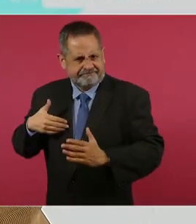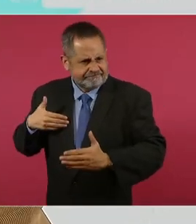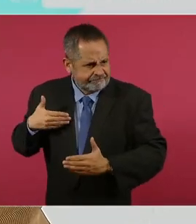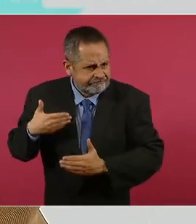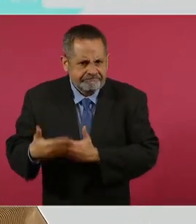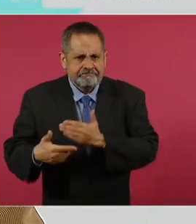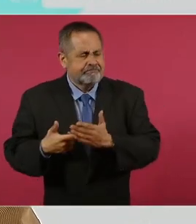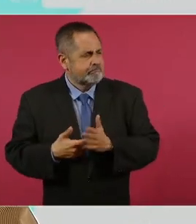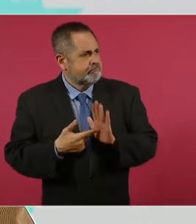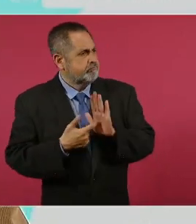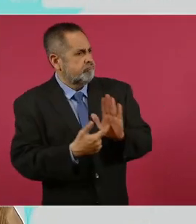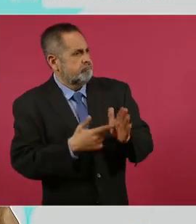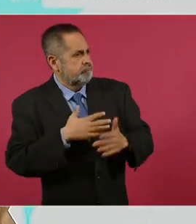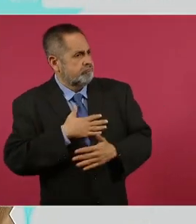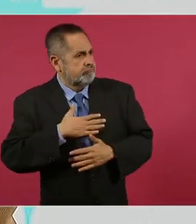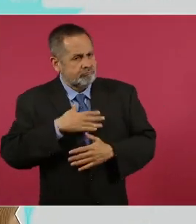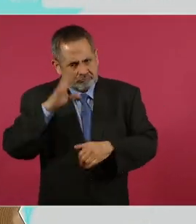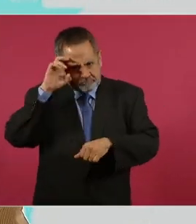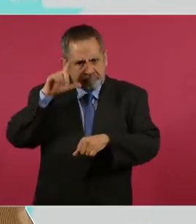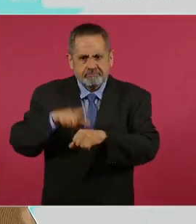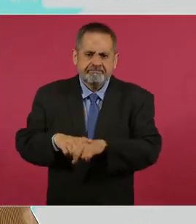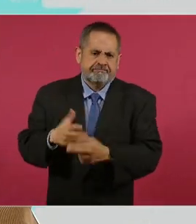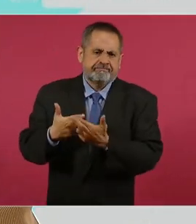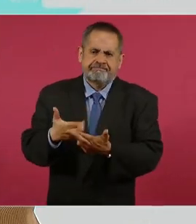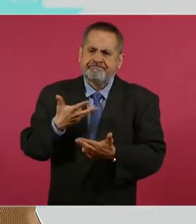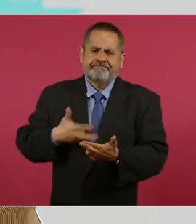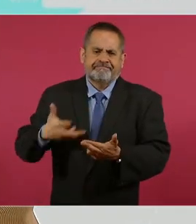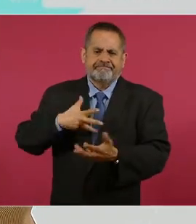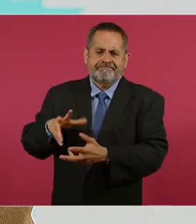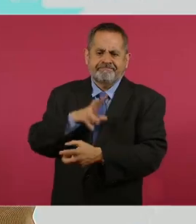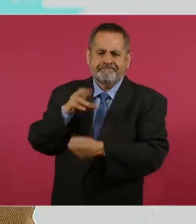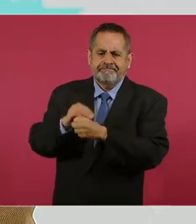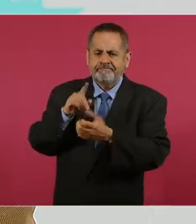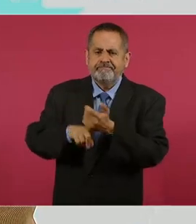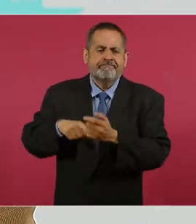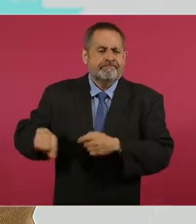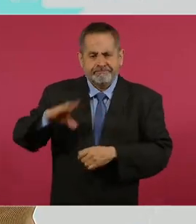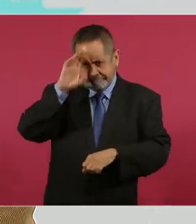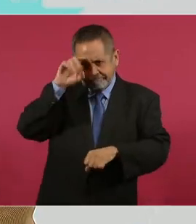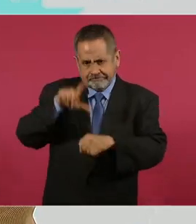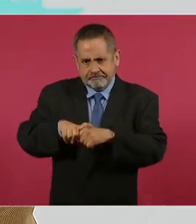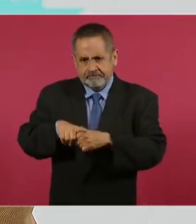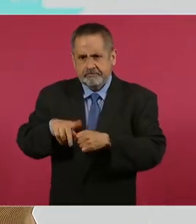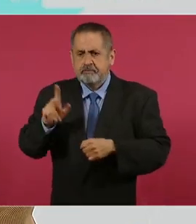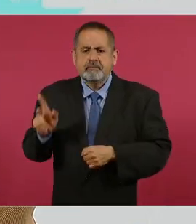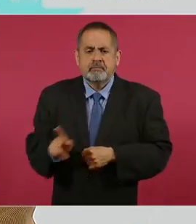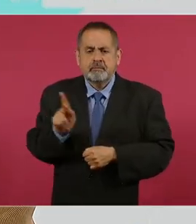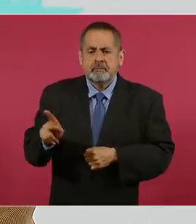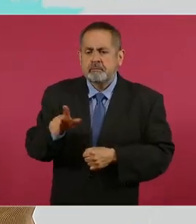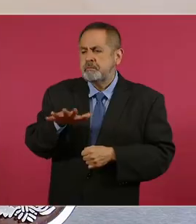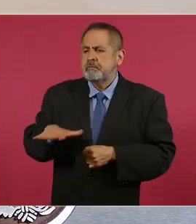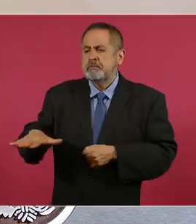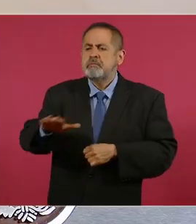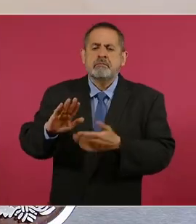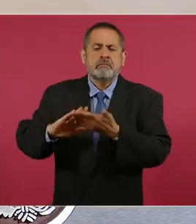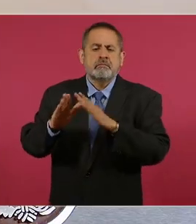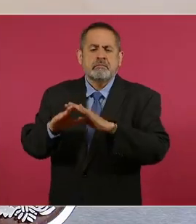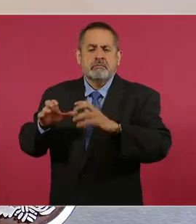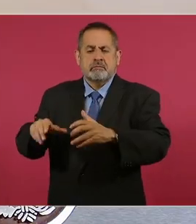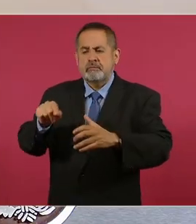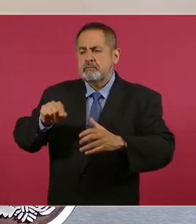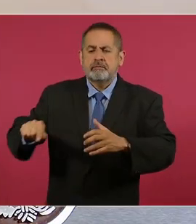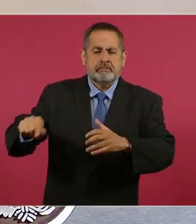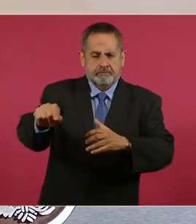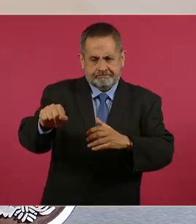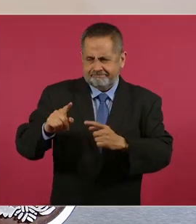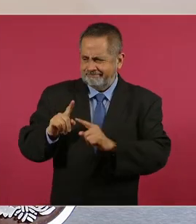segregó la enorme riqueza cultural que representan los pueblos y las comunidades en